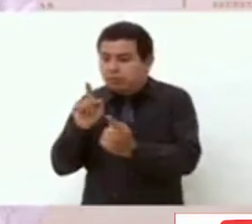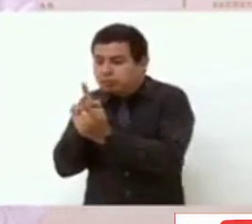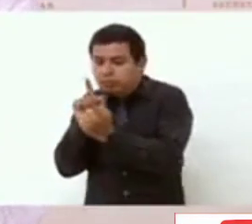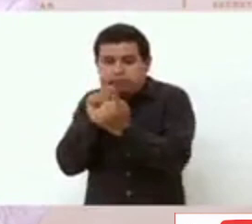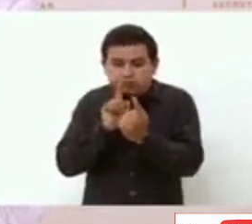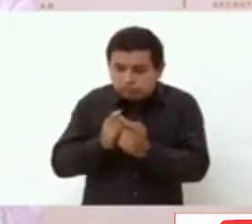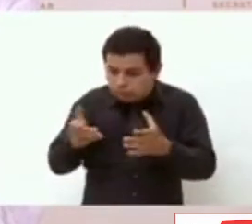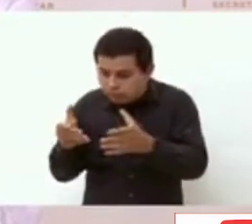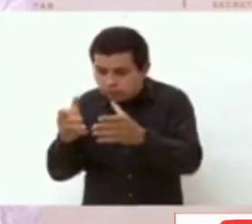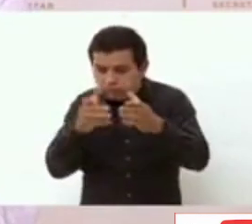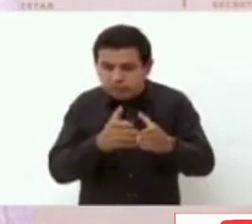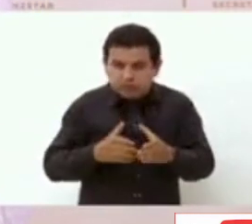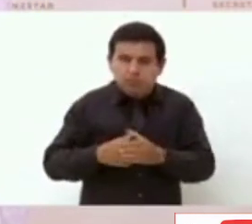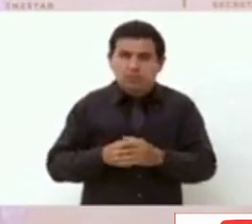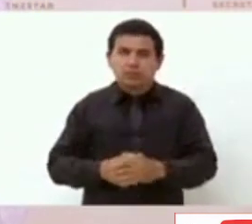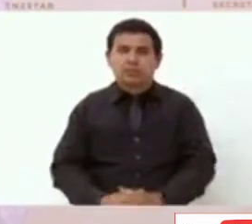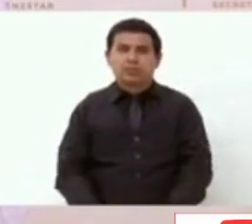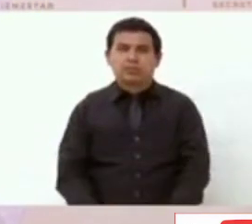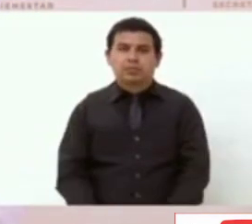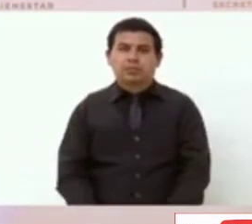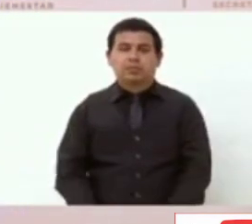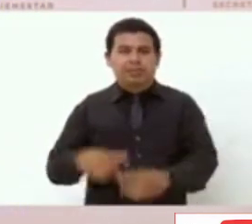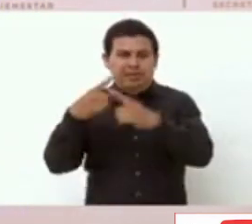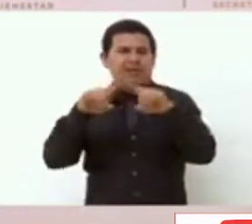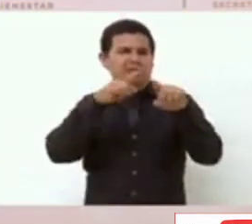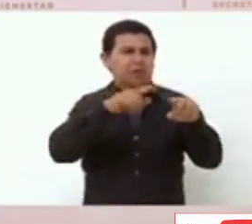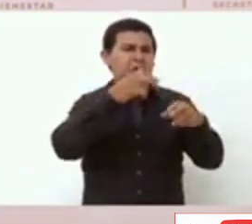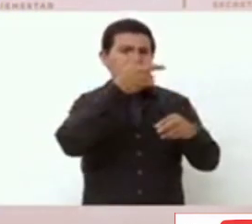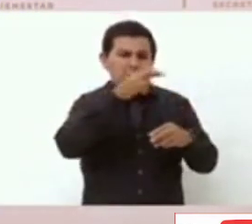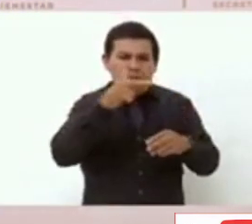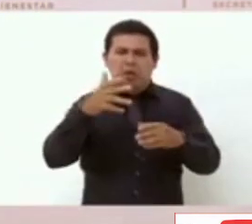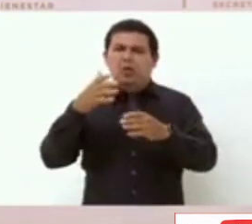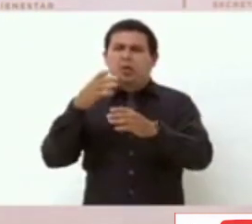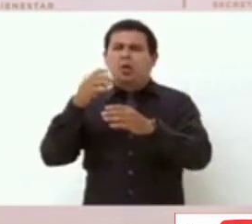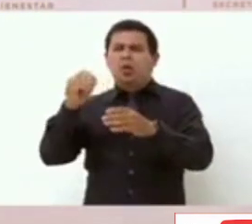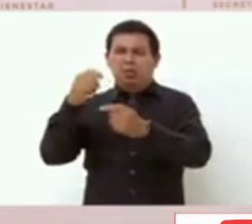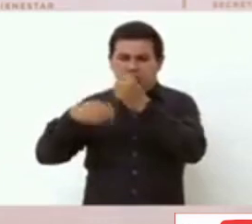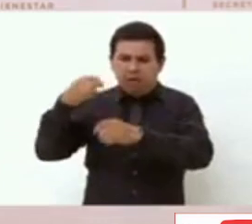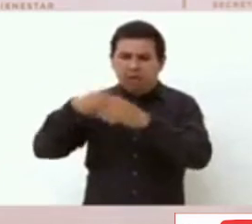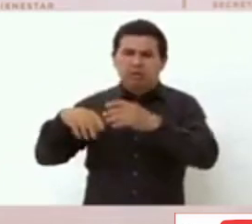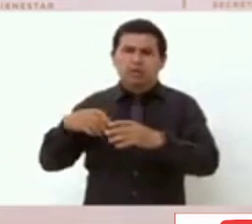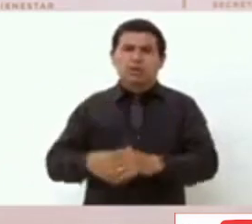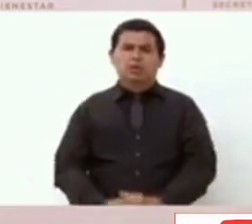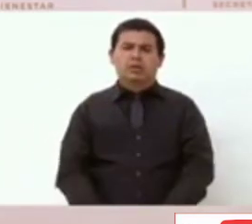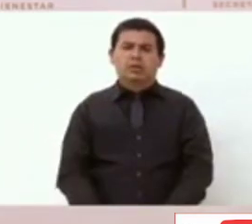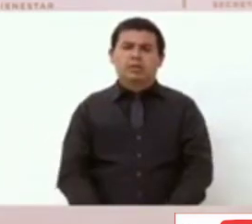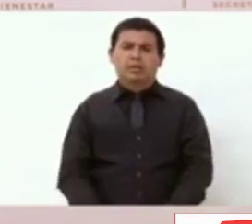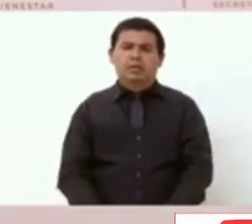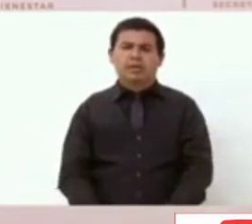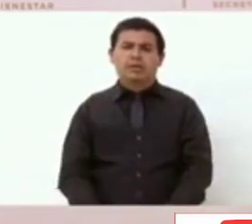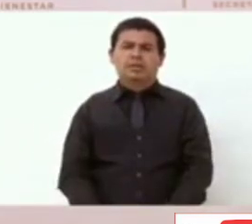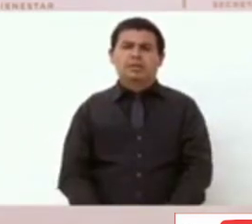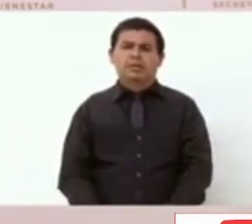que en las tiendas de abarrotes, en restaurantes, los nombres más